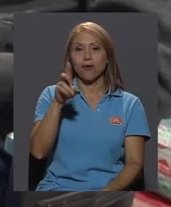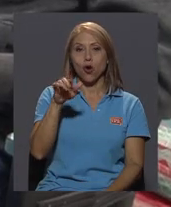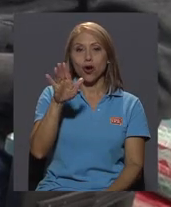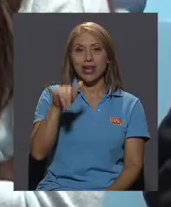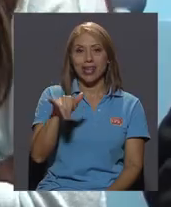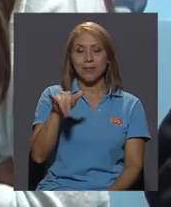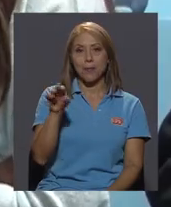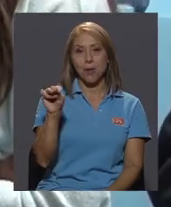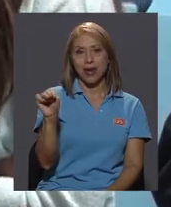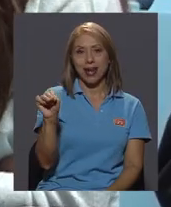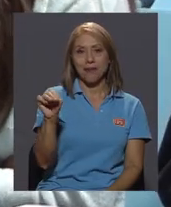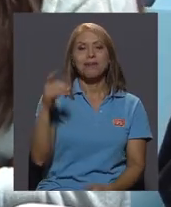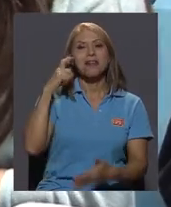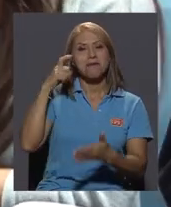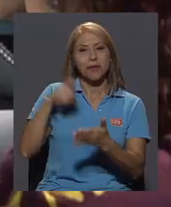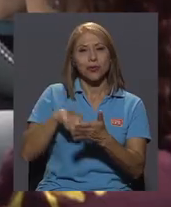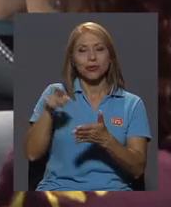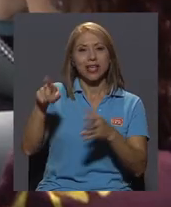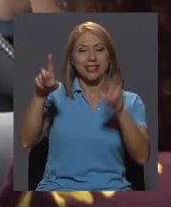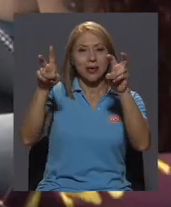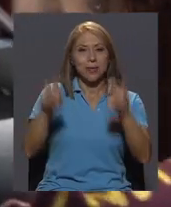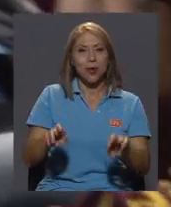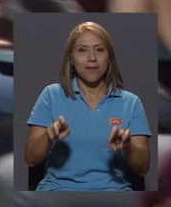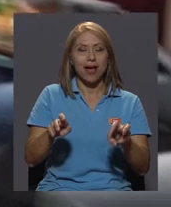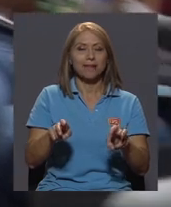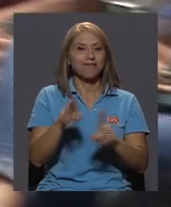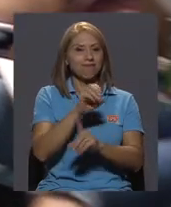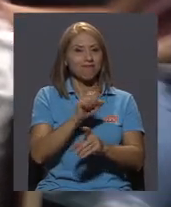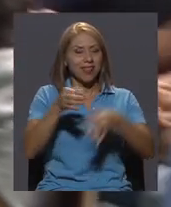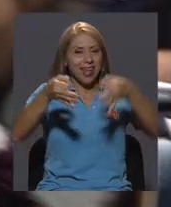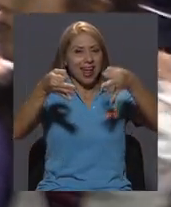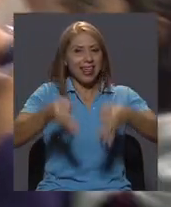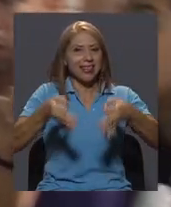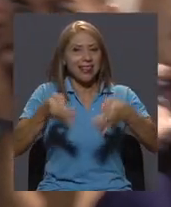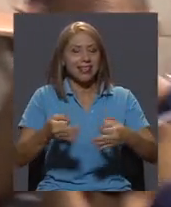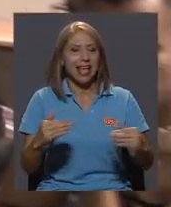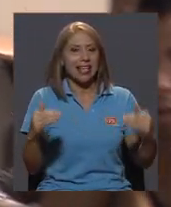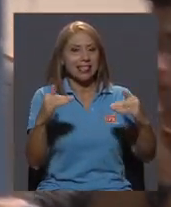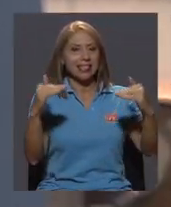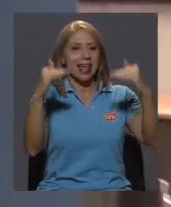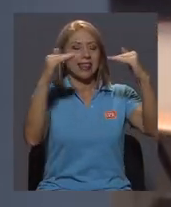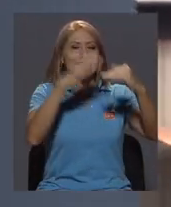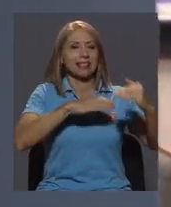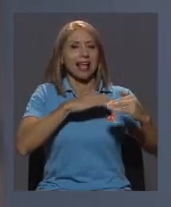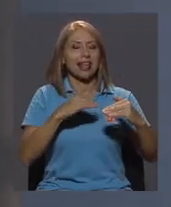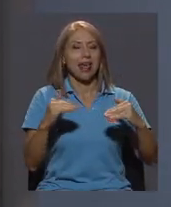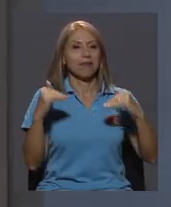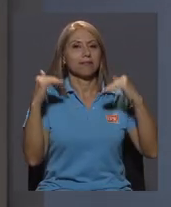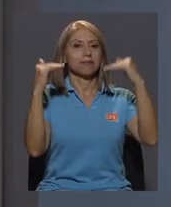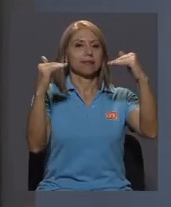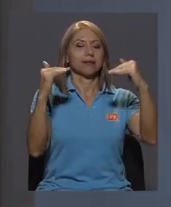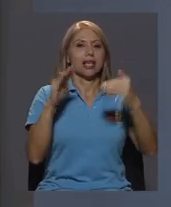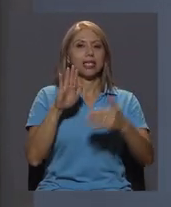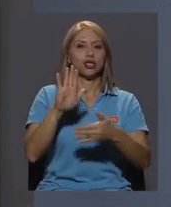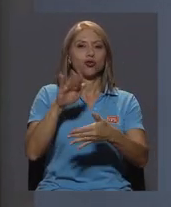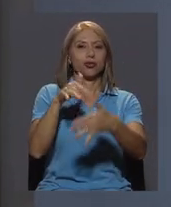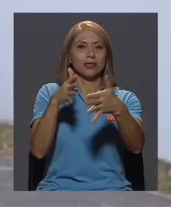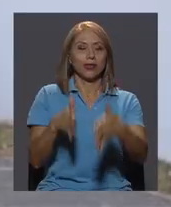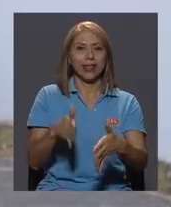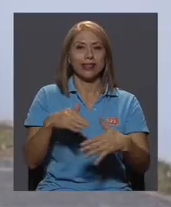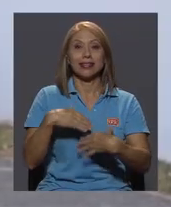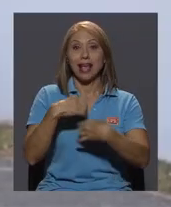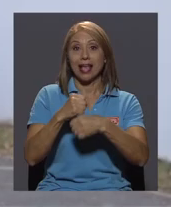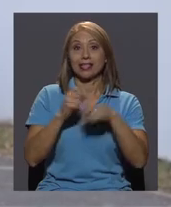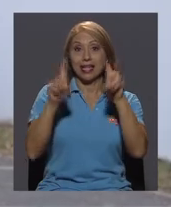Morera reconoce que esta prueba garantiza estándares de calidad altos en sus estudiantes. El hecho de hacer